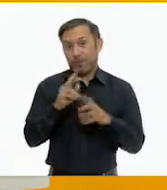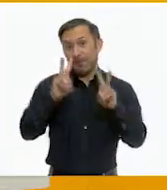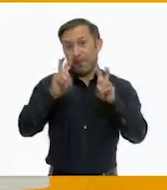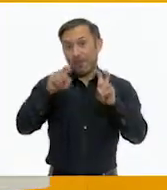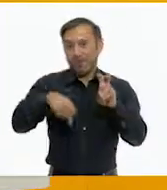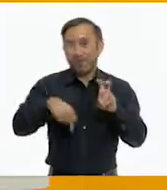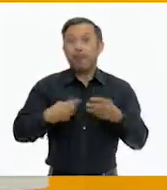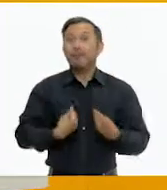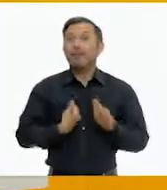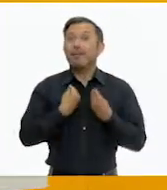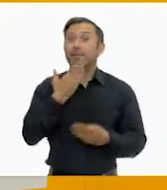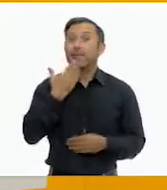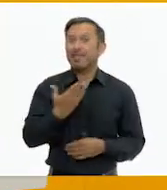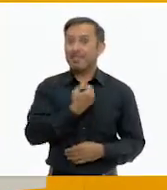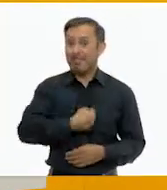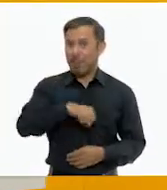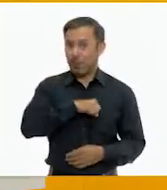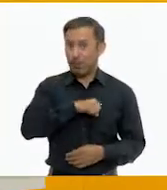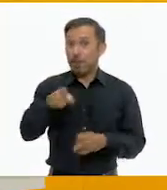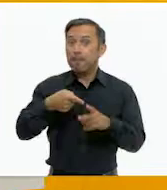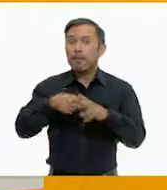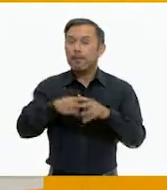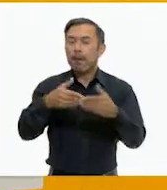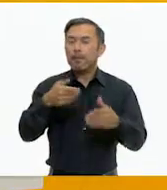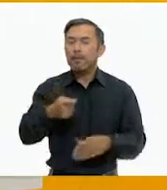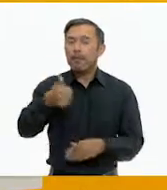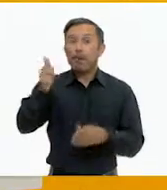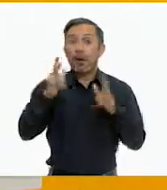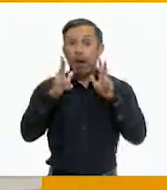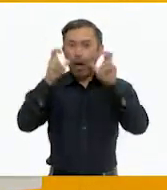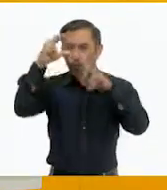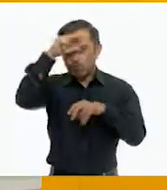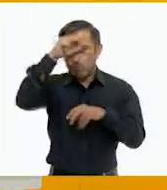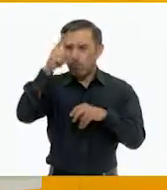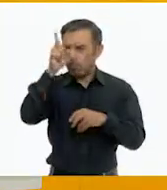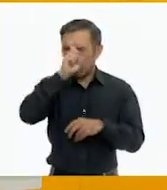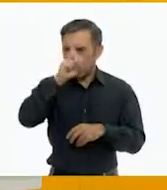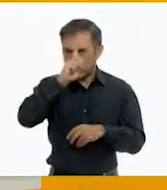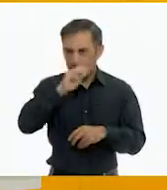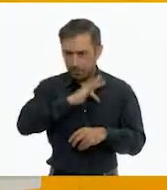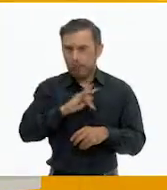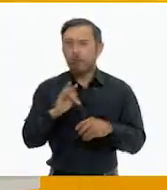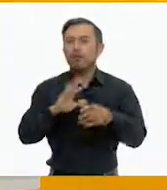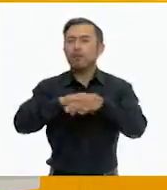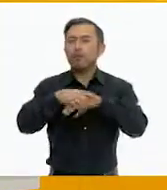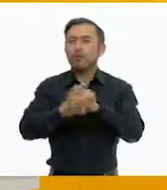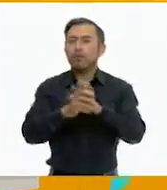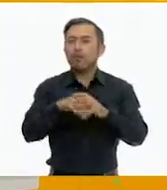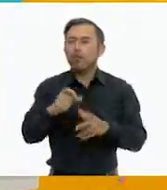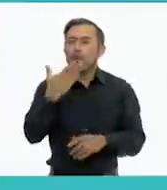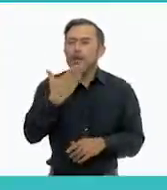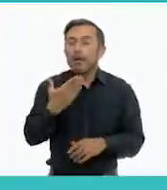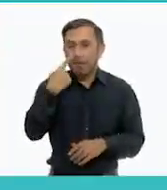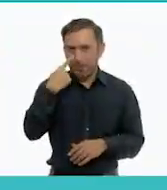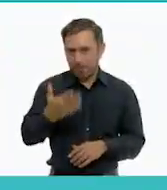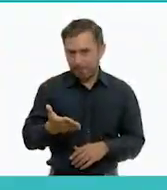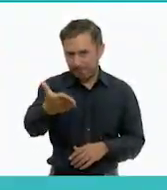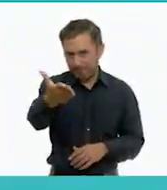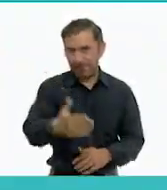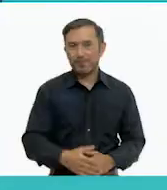comenzar, recuerden que Ajolisto siempre nos dice cómo debemos lavarnos las manos correctamente. Así que vamos contigo,